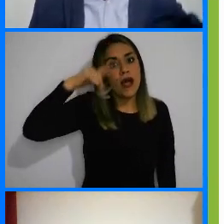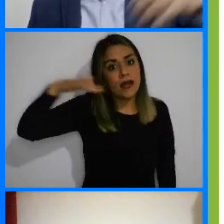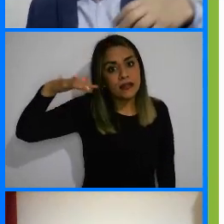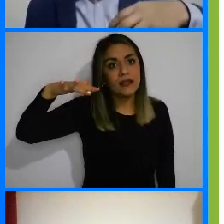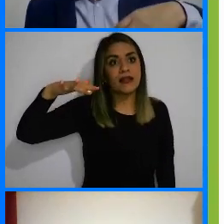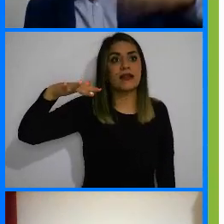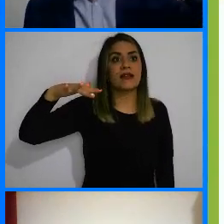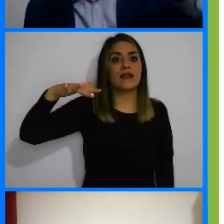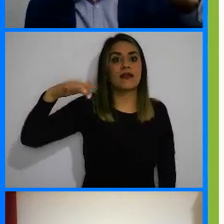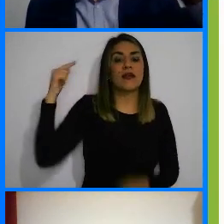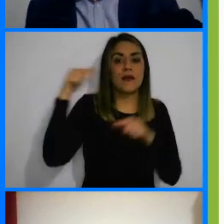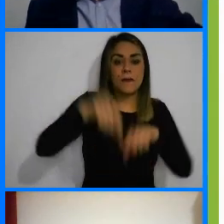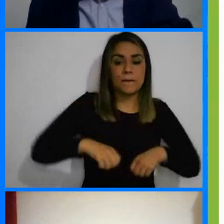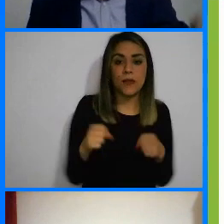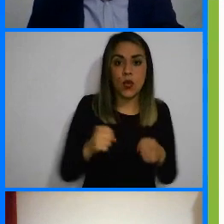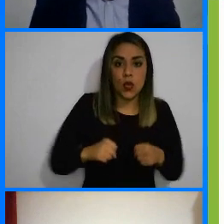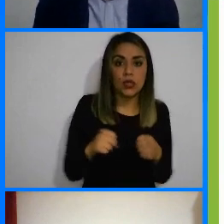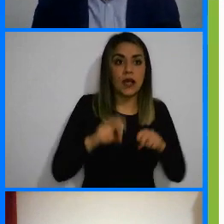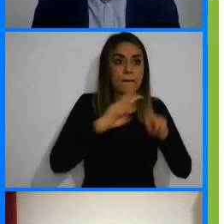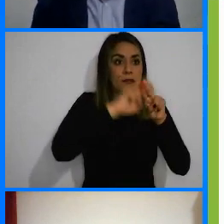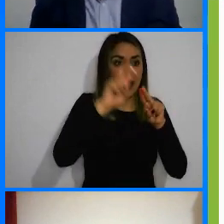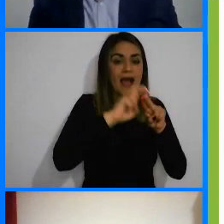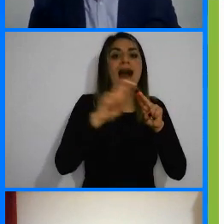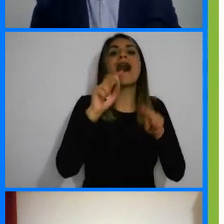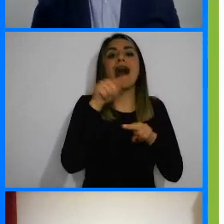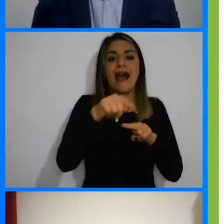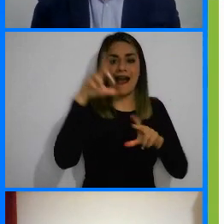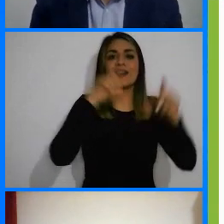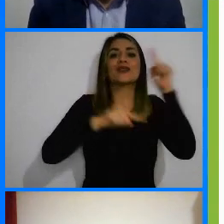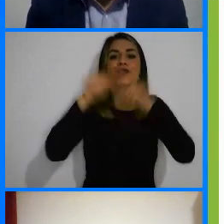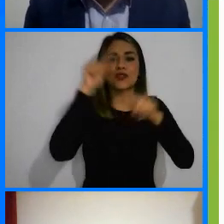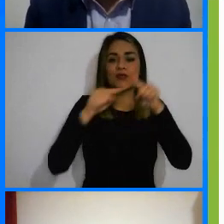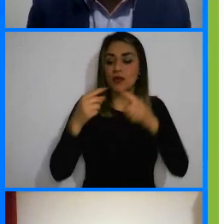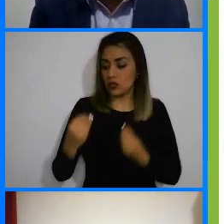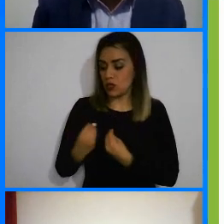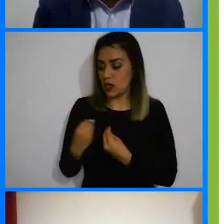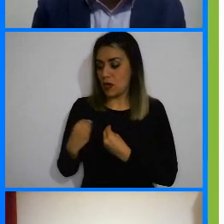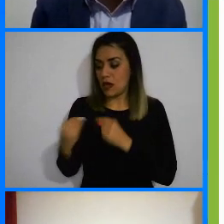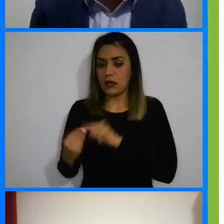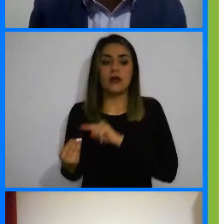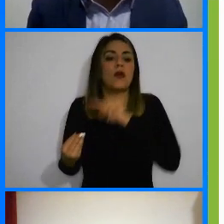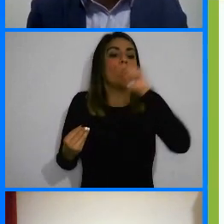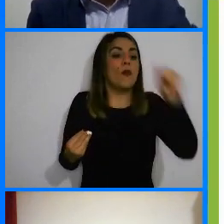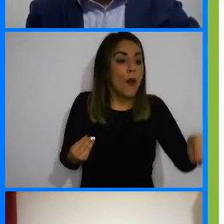y vengo a Bogotá, a Monserrate, ahí sí es turismo, porque no estoy dentro del lugar donde vivo.